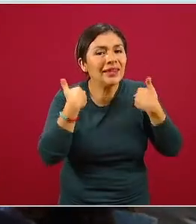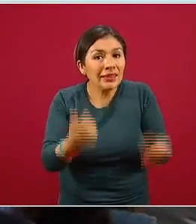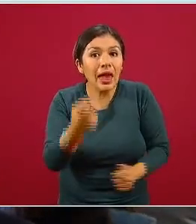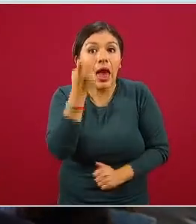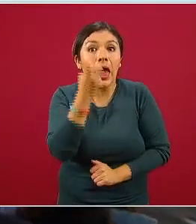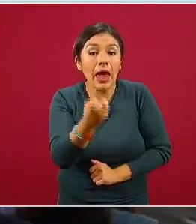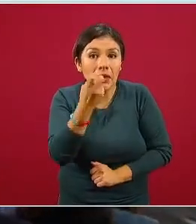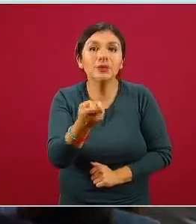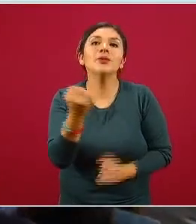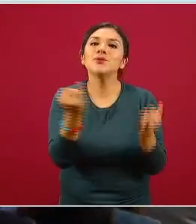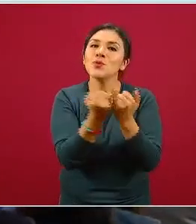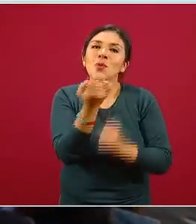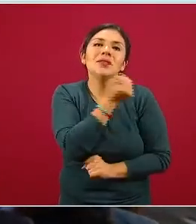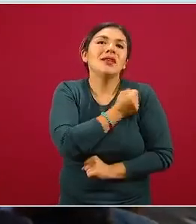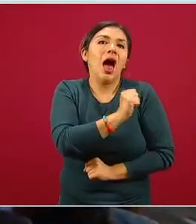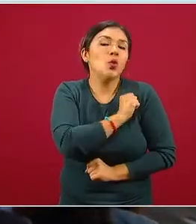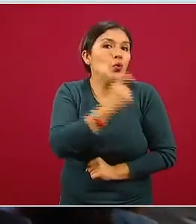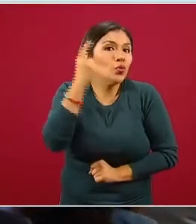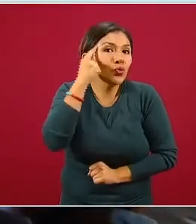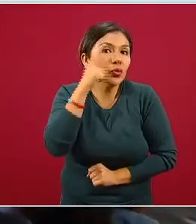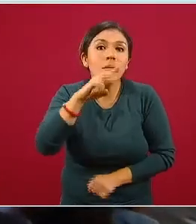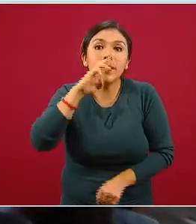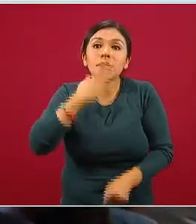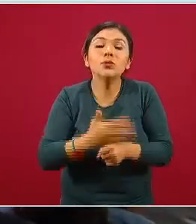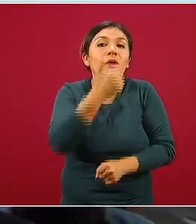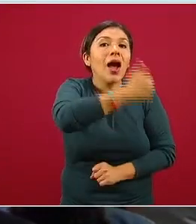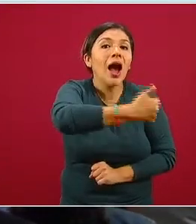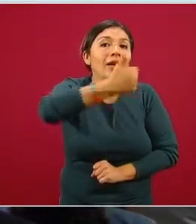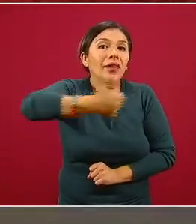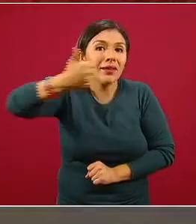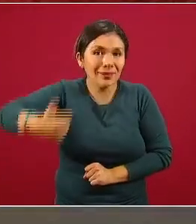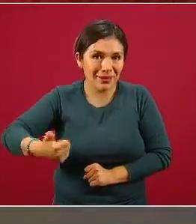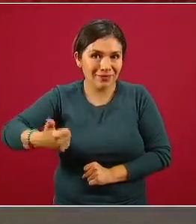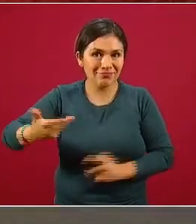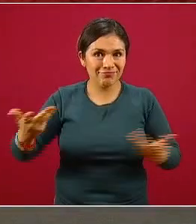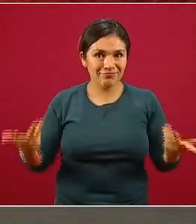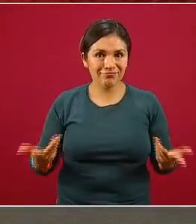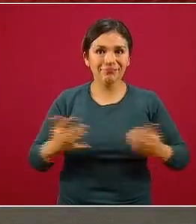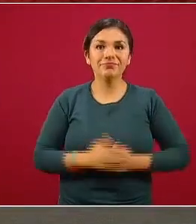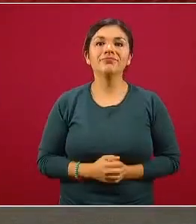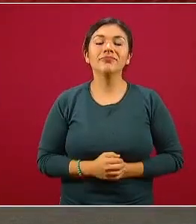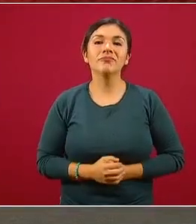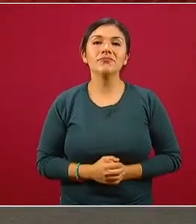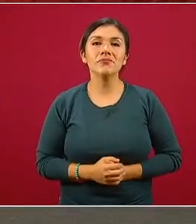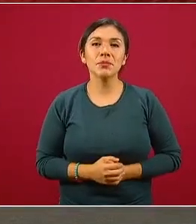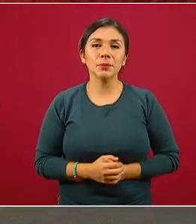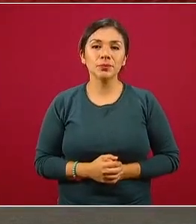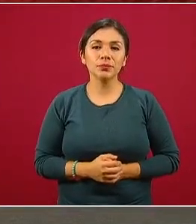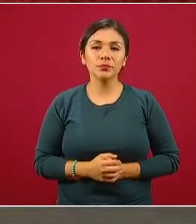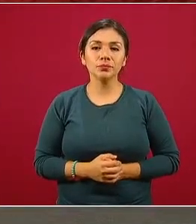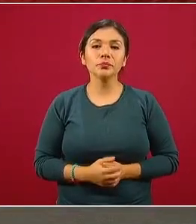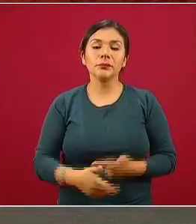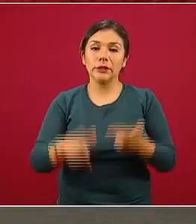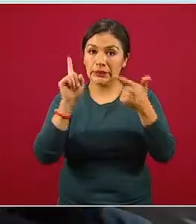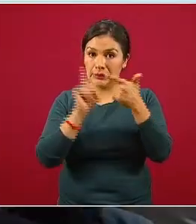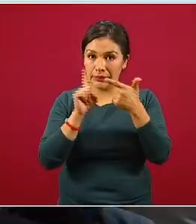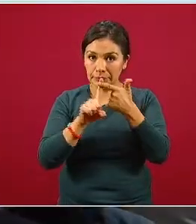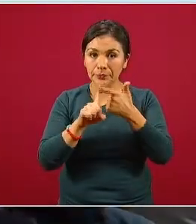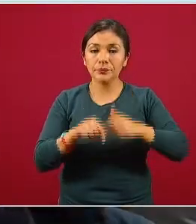parte de nuestra salud mental, que es responsabilidad de todos nosotros. En el punto